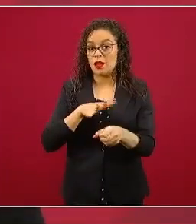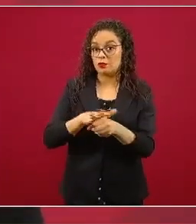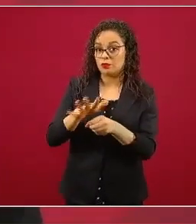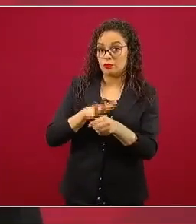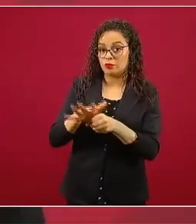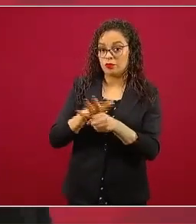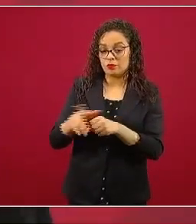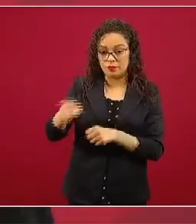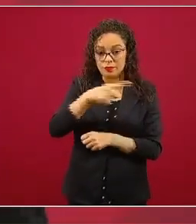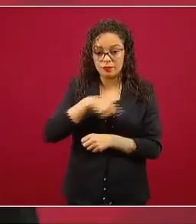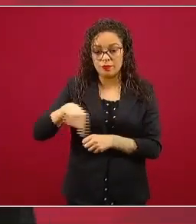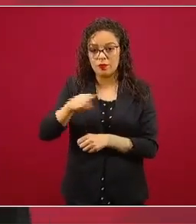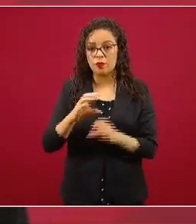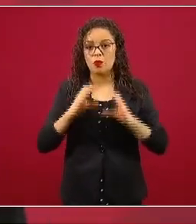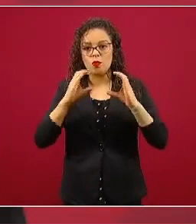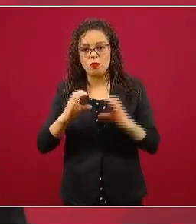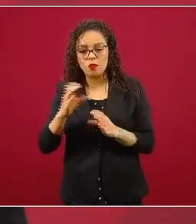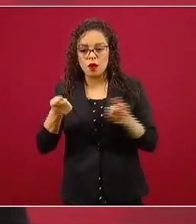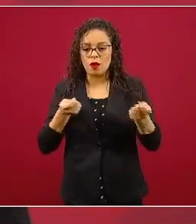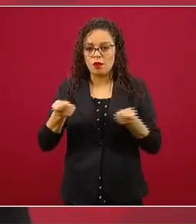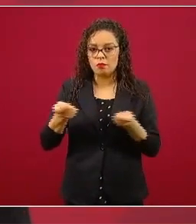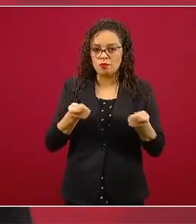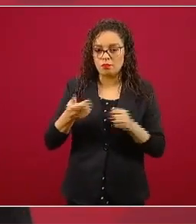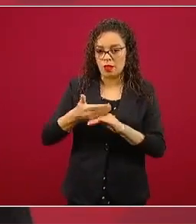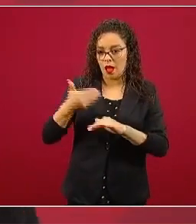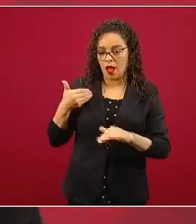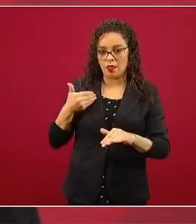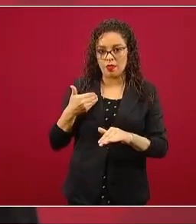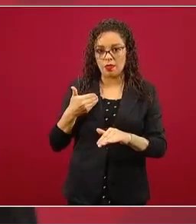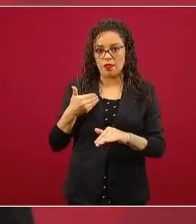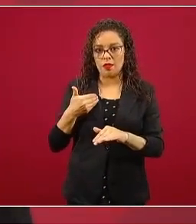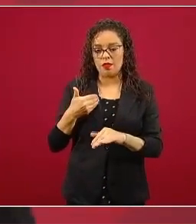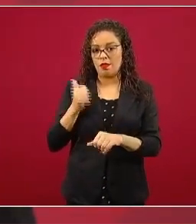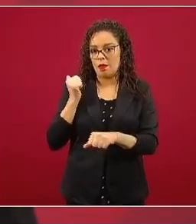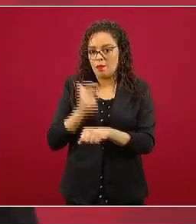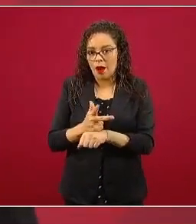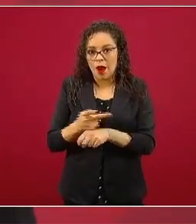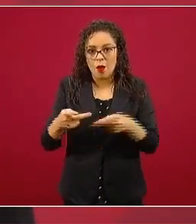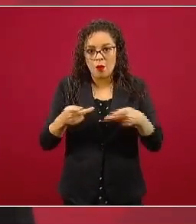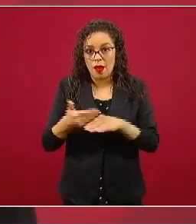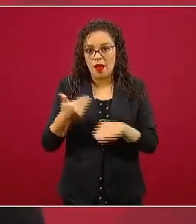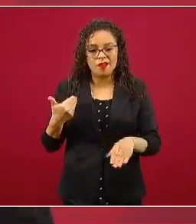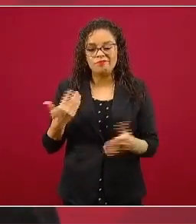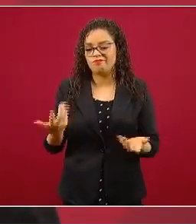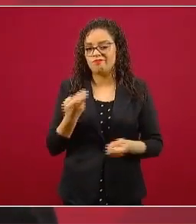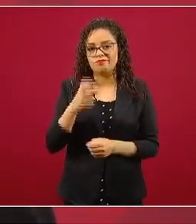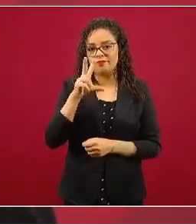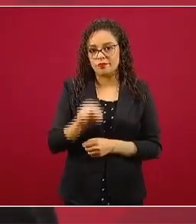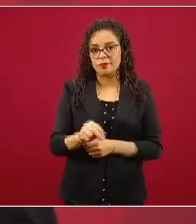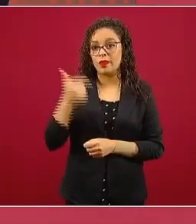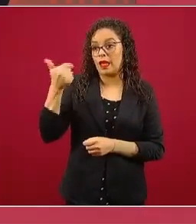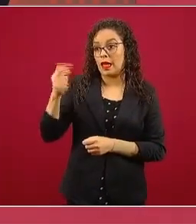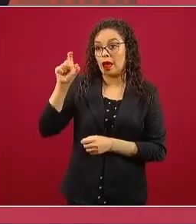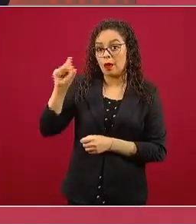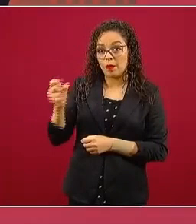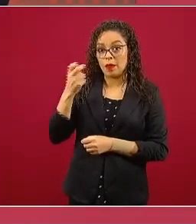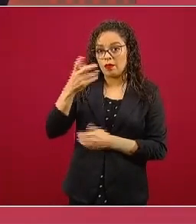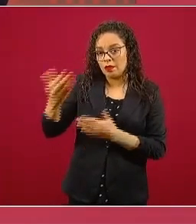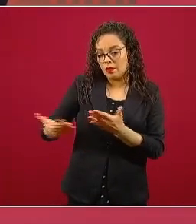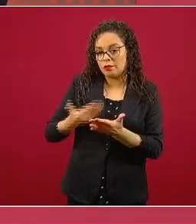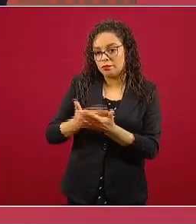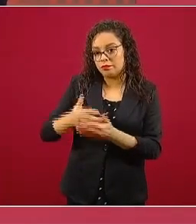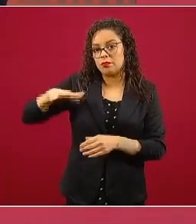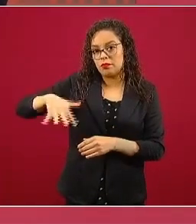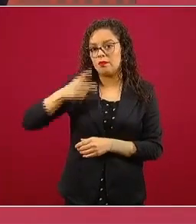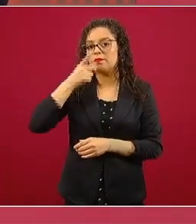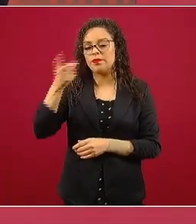tradicionalmente se han tomado. Eso también se los dijo el presidente en el G20. Sobre ese particular, sí tendremos